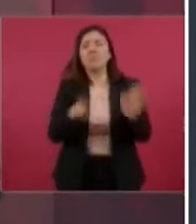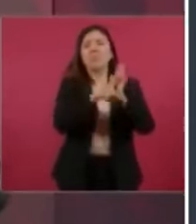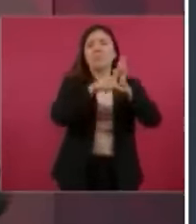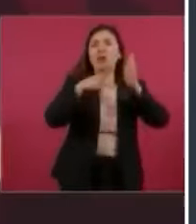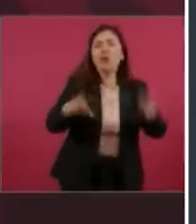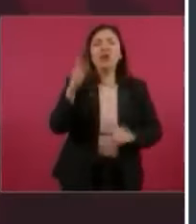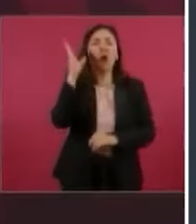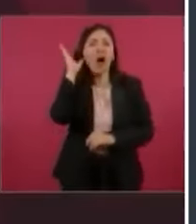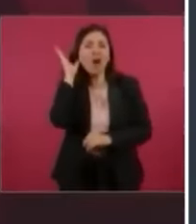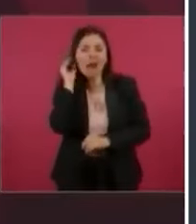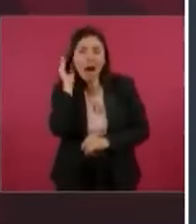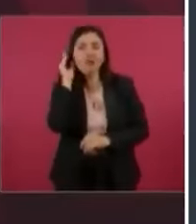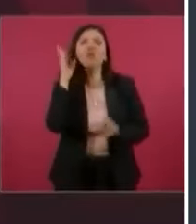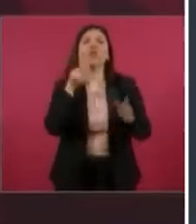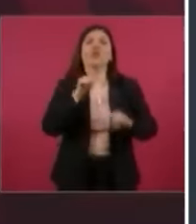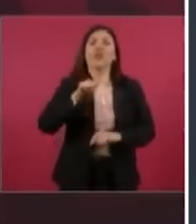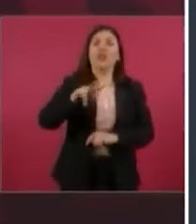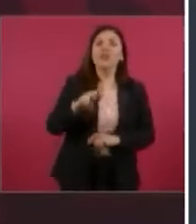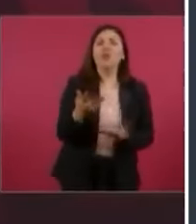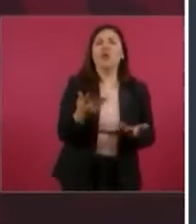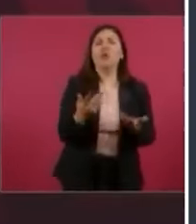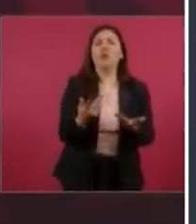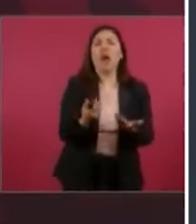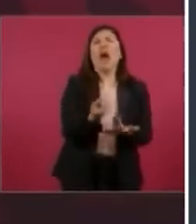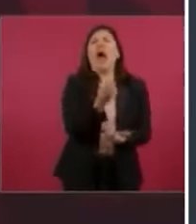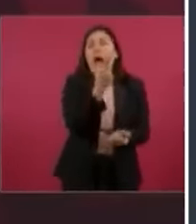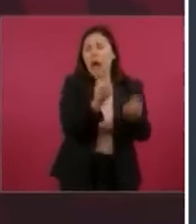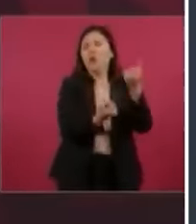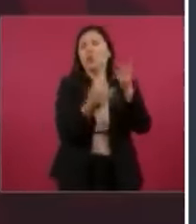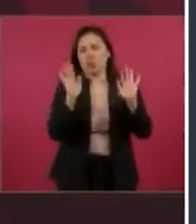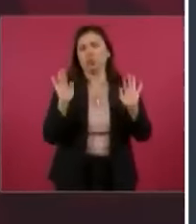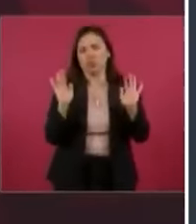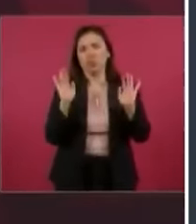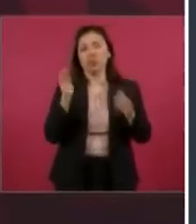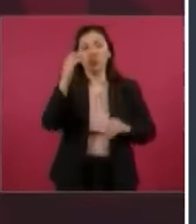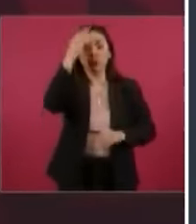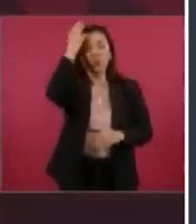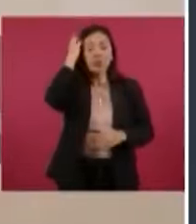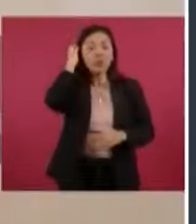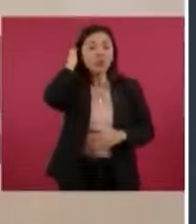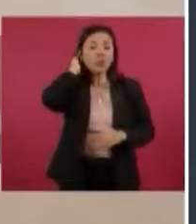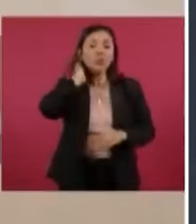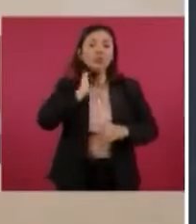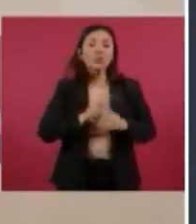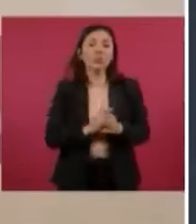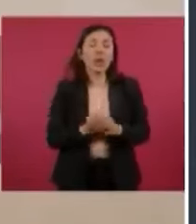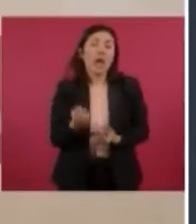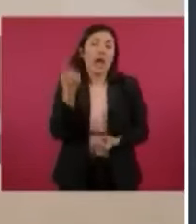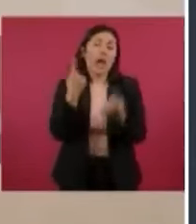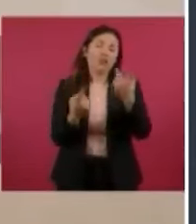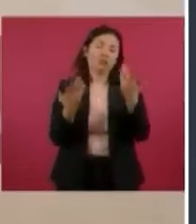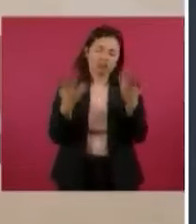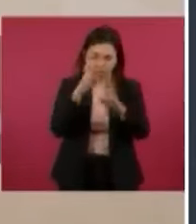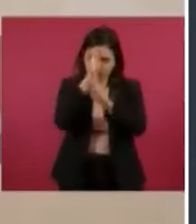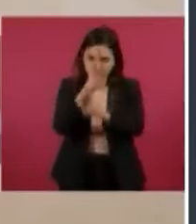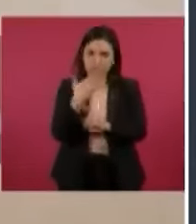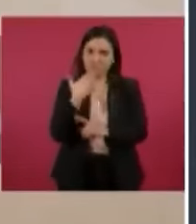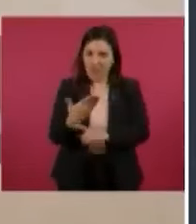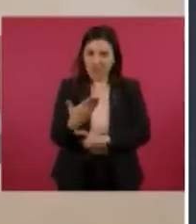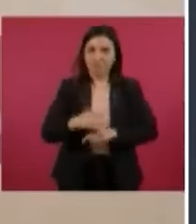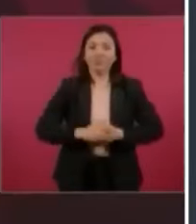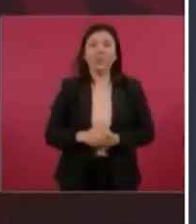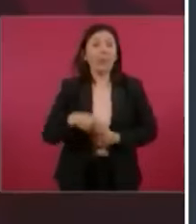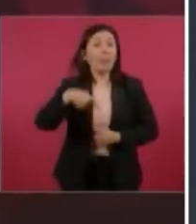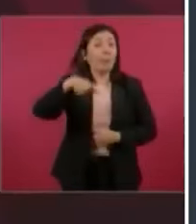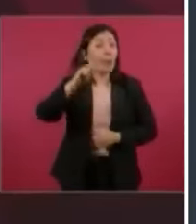conocida en español como la mañanera acepta preguntas de reporteros pero su propósito Es controlar las noticias relatar